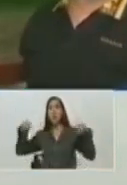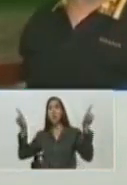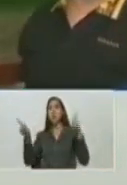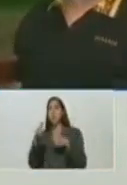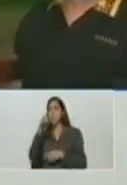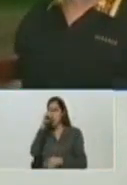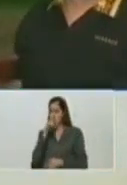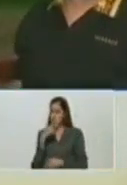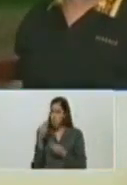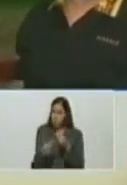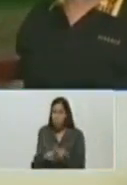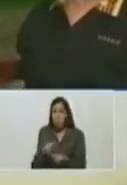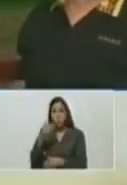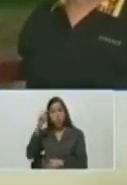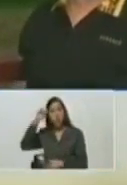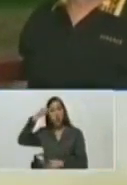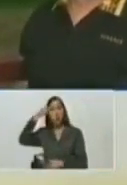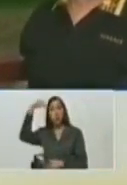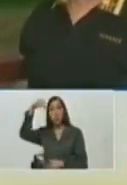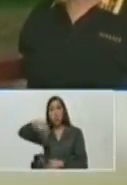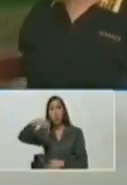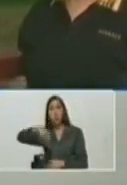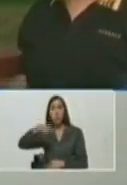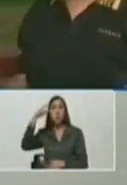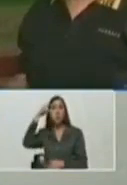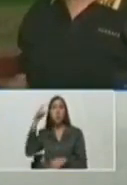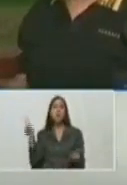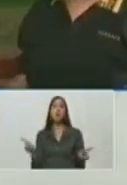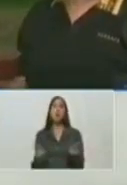Inolvidable. Un día como hoy,